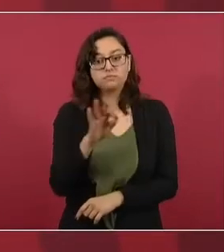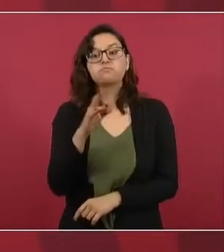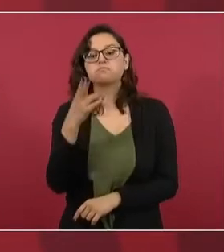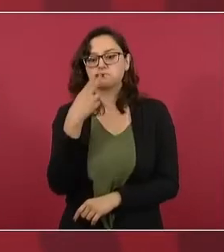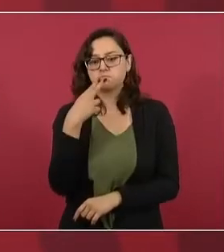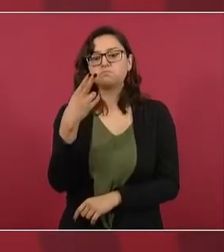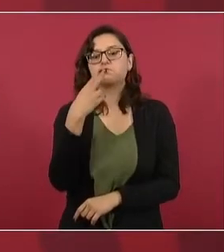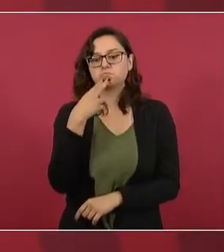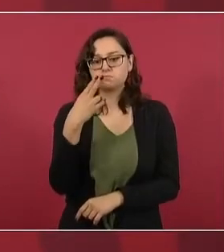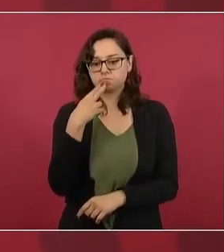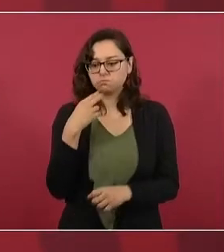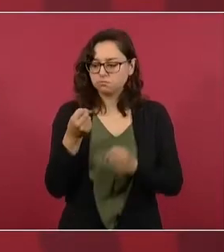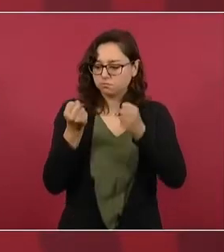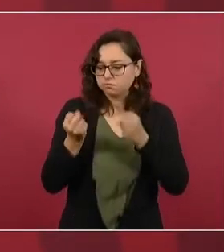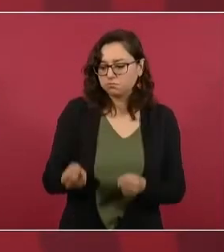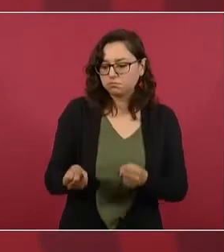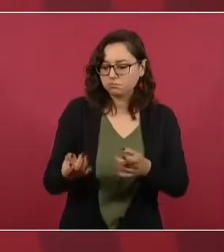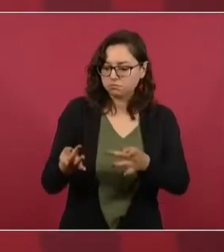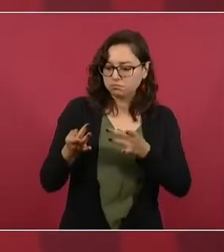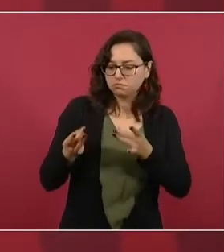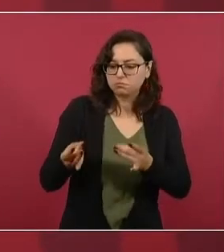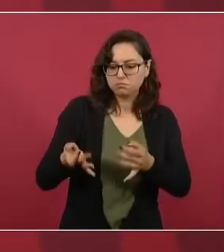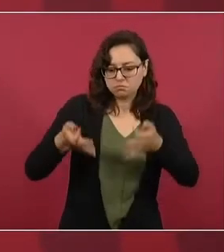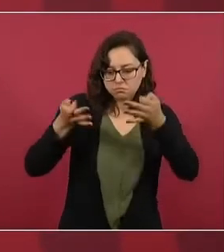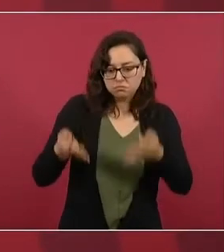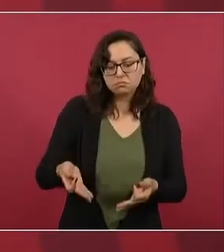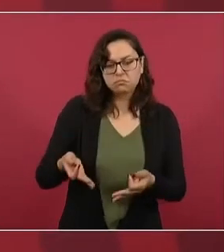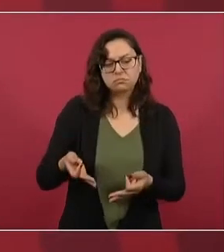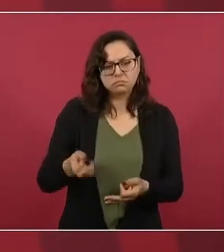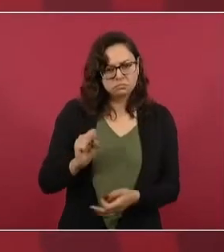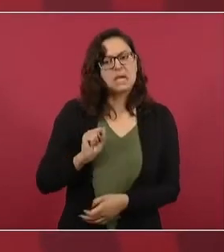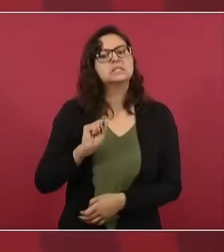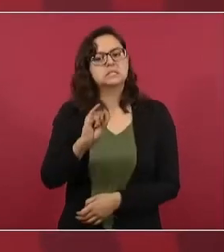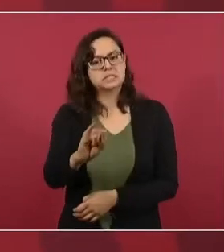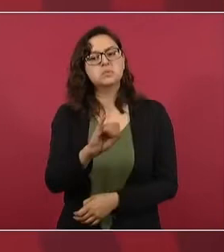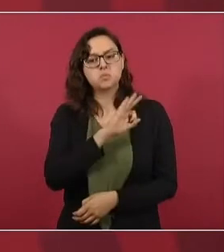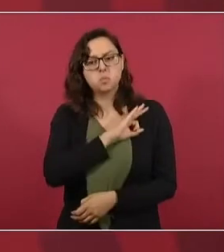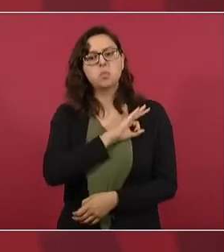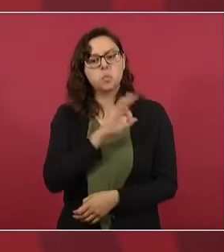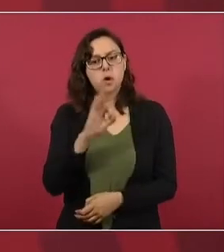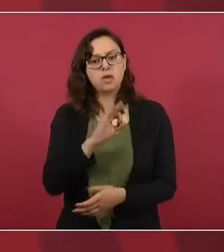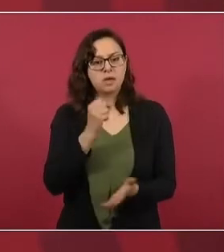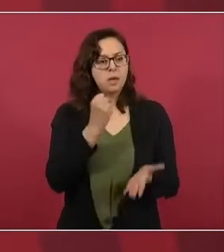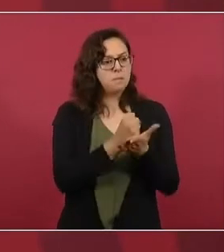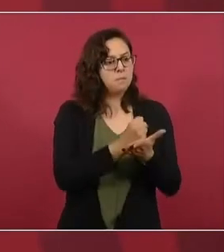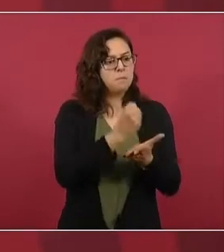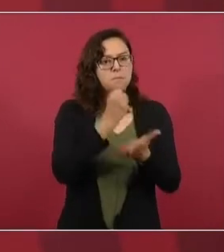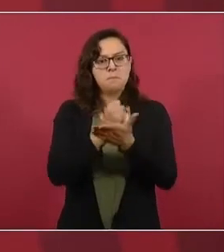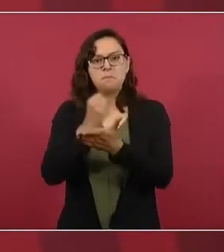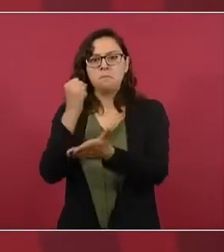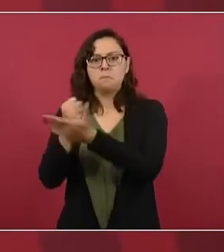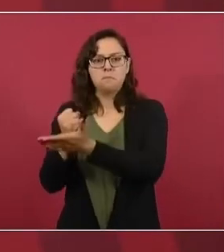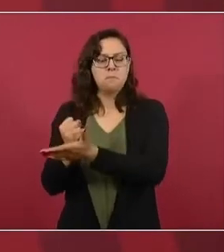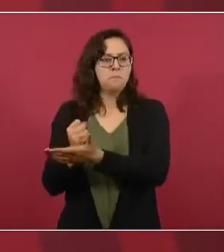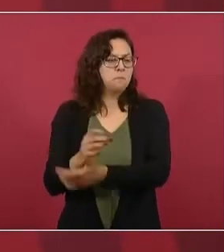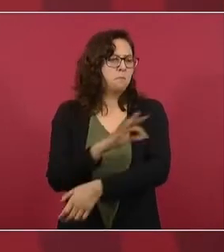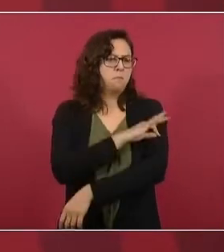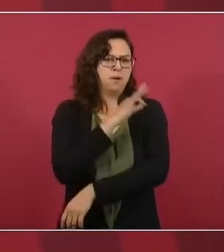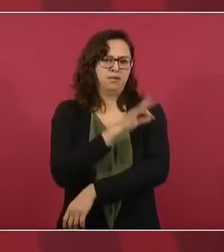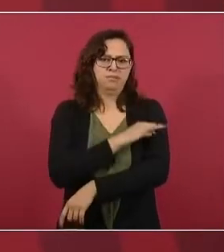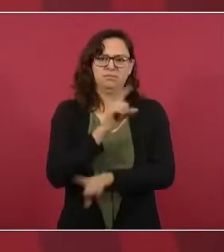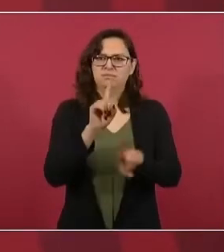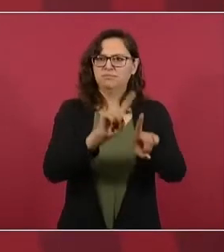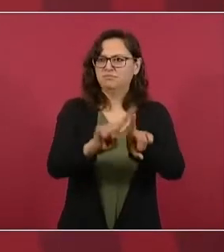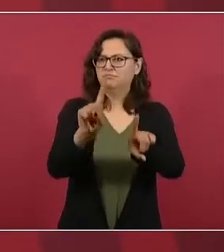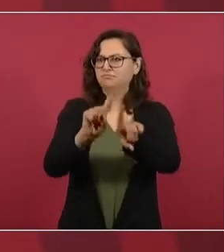seguro, de calidad y eficaz. Hemos tenido autorizaciones sanitarias de otras vacunas que no